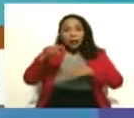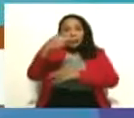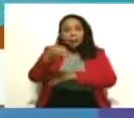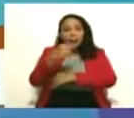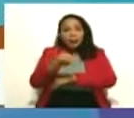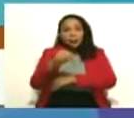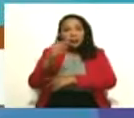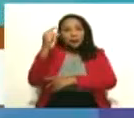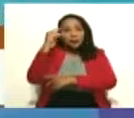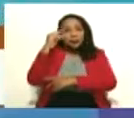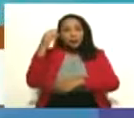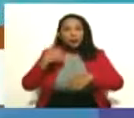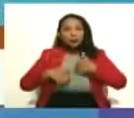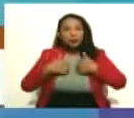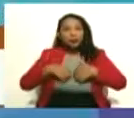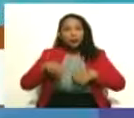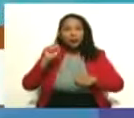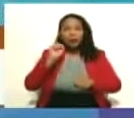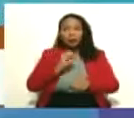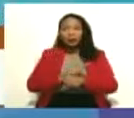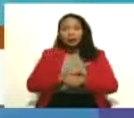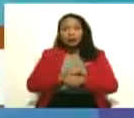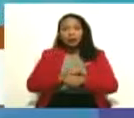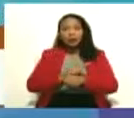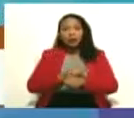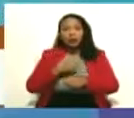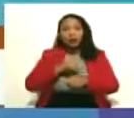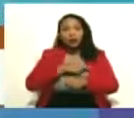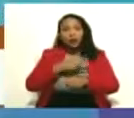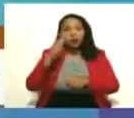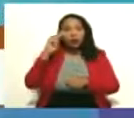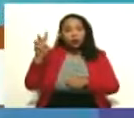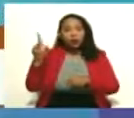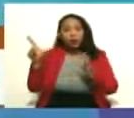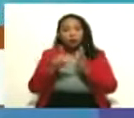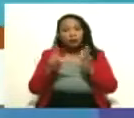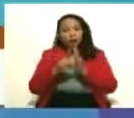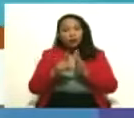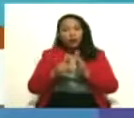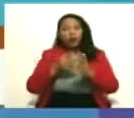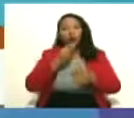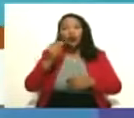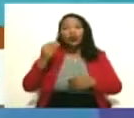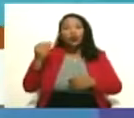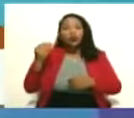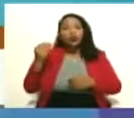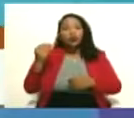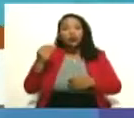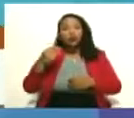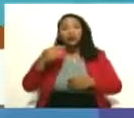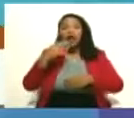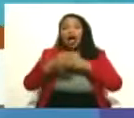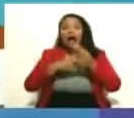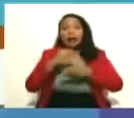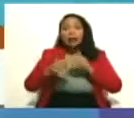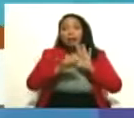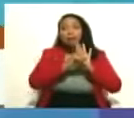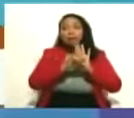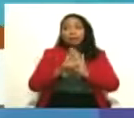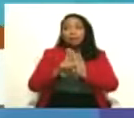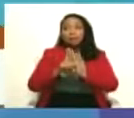el día miércoles, desde temprano estaremos viendo en los liceos cómo la juventud se expresa a través,